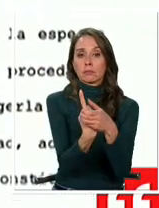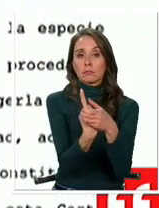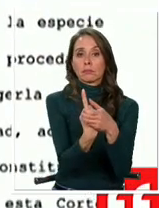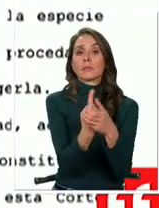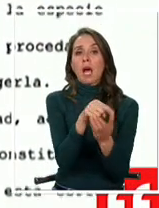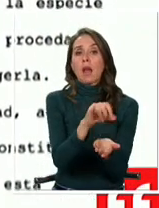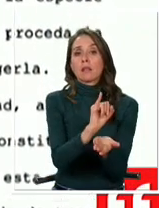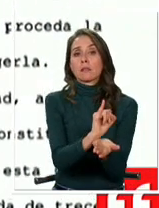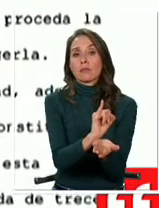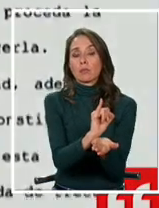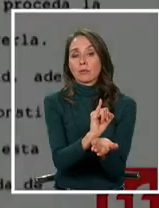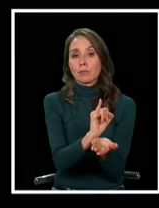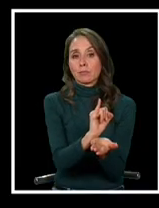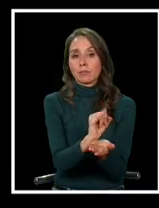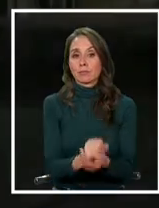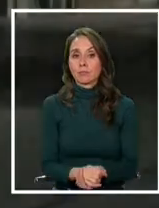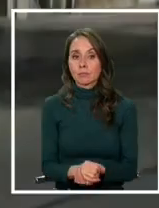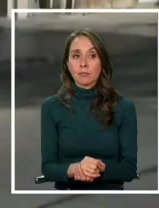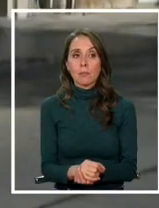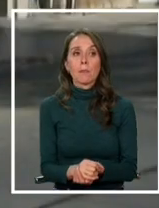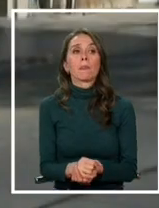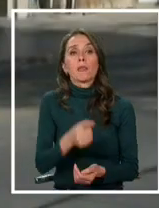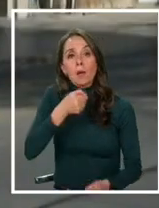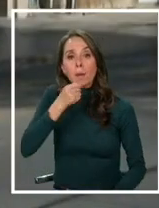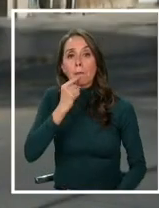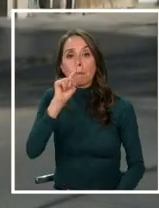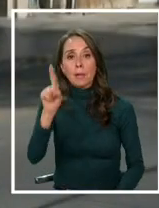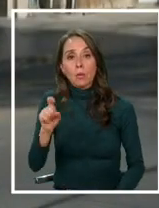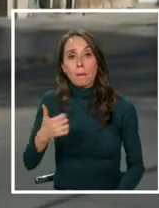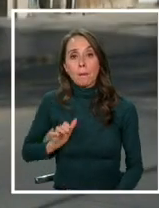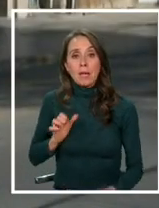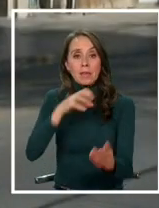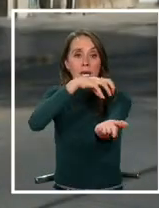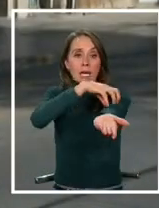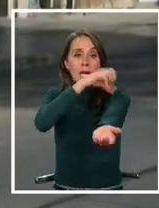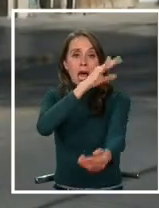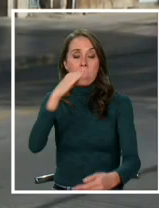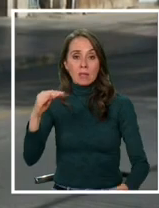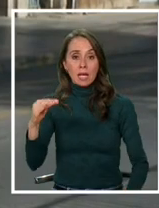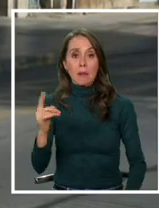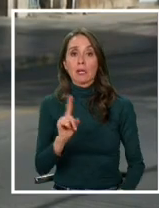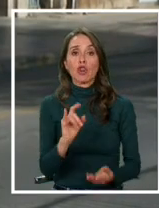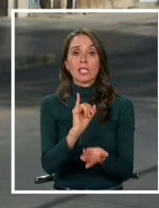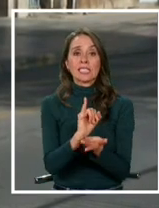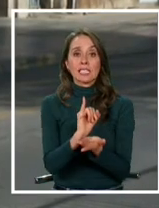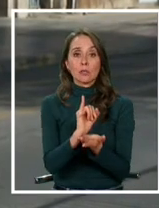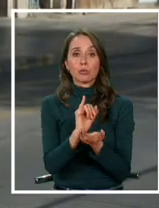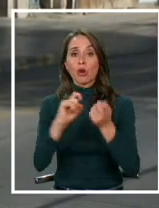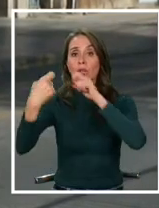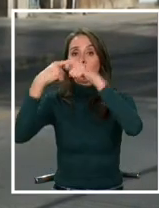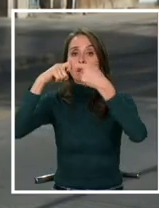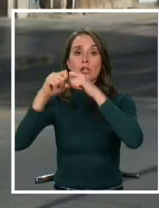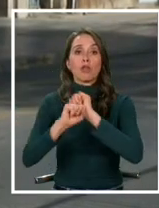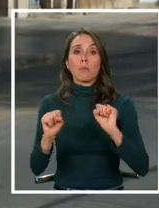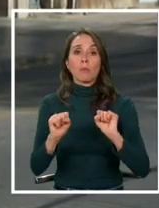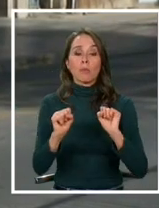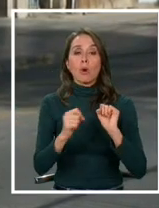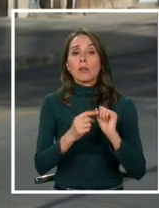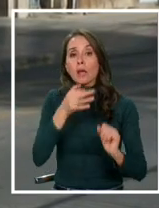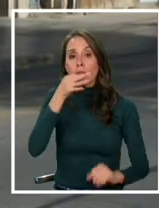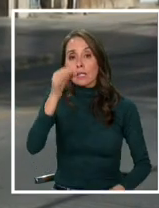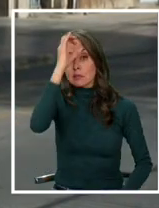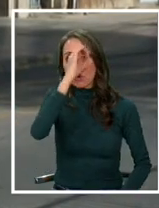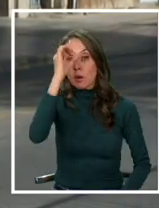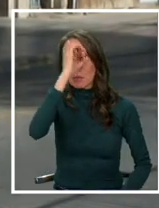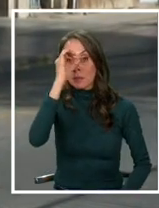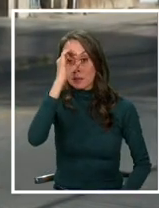de la institución consultada sobre este tema La pd tacama señaló que al no ser una institución deliberante no están facultados para emitir